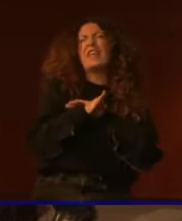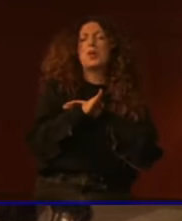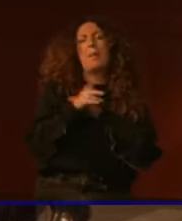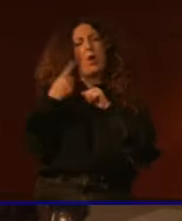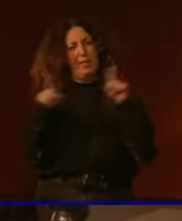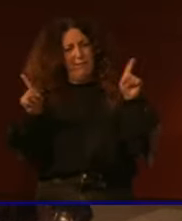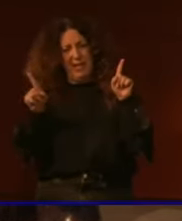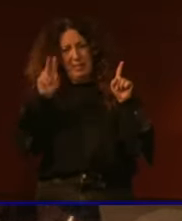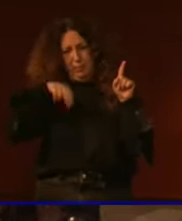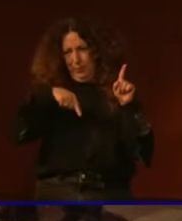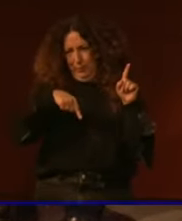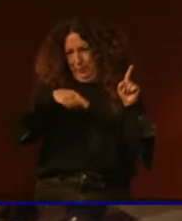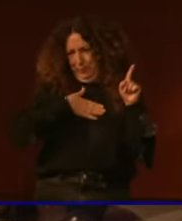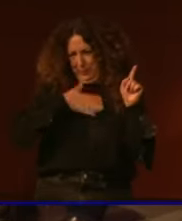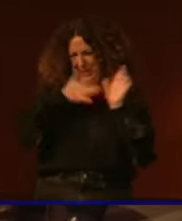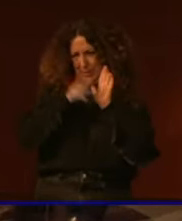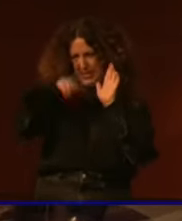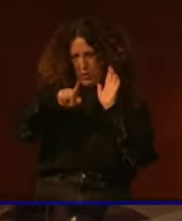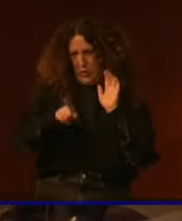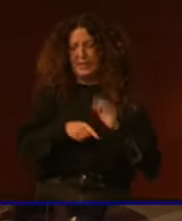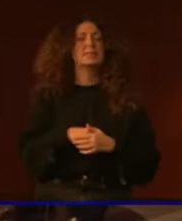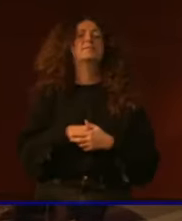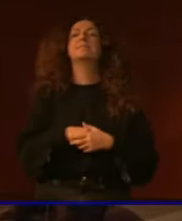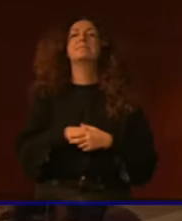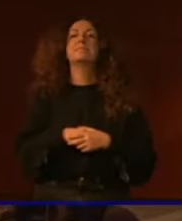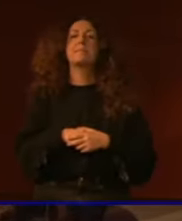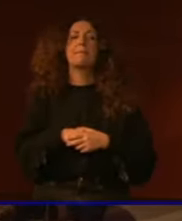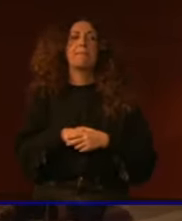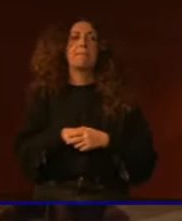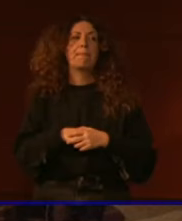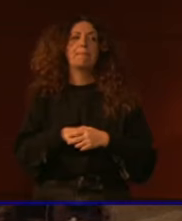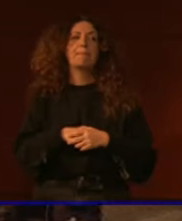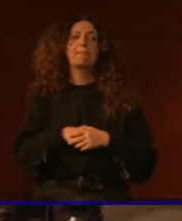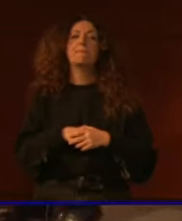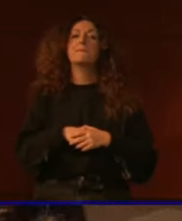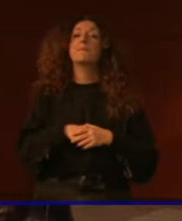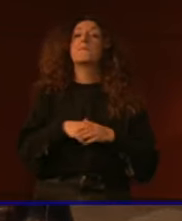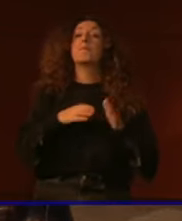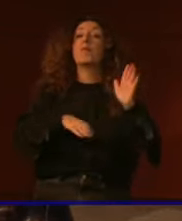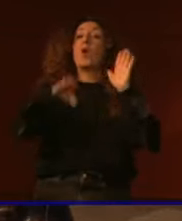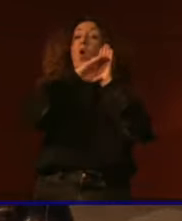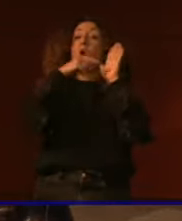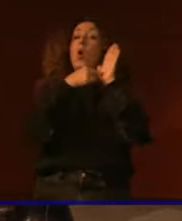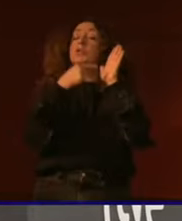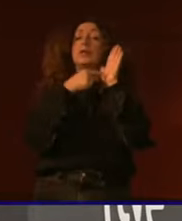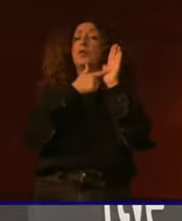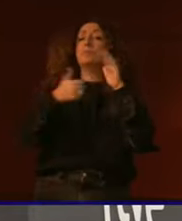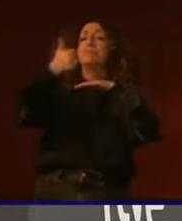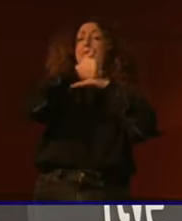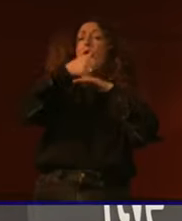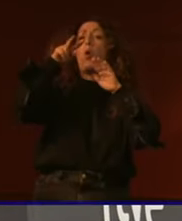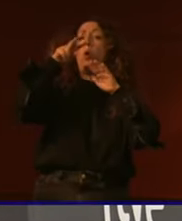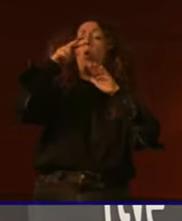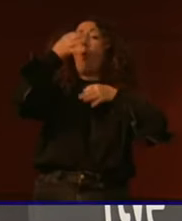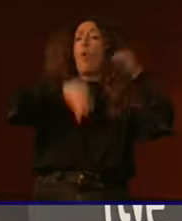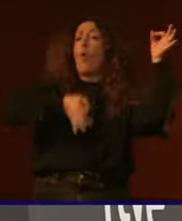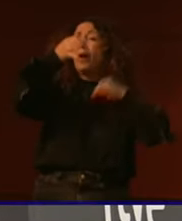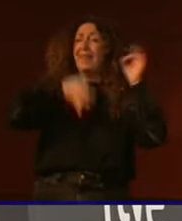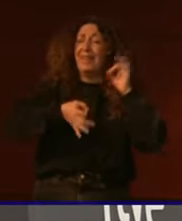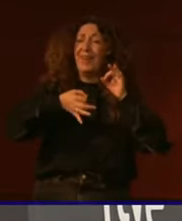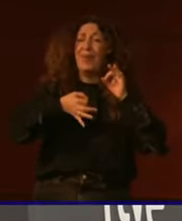acceso que no tiene nada que ver con esto, ¿no? Y por otra parte, como la Constitución es el marco jurídico, todas las